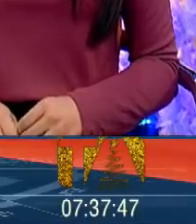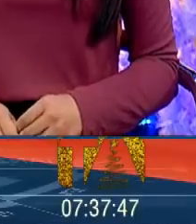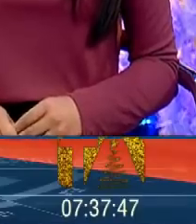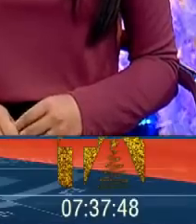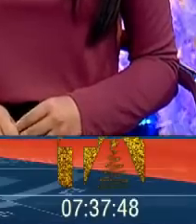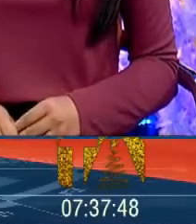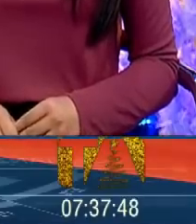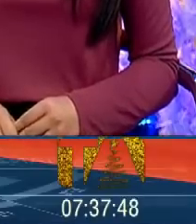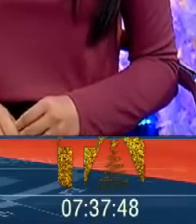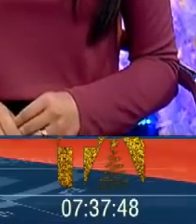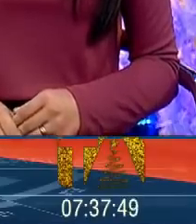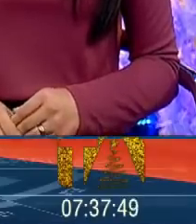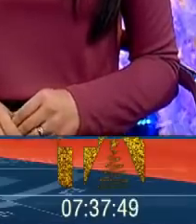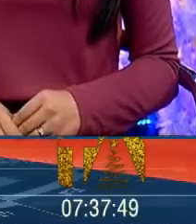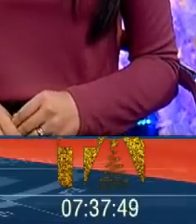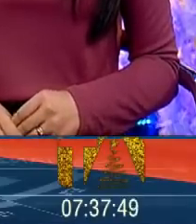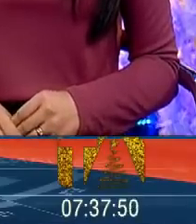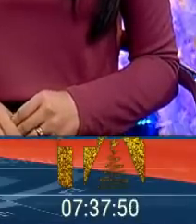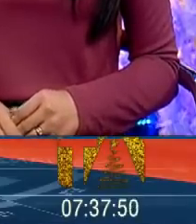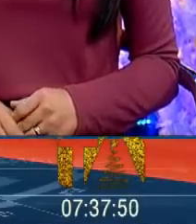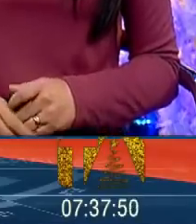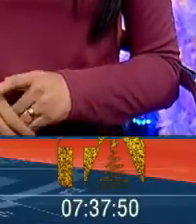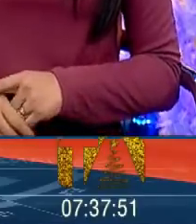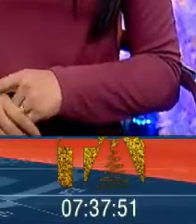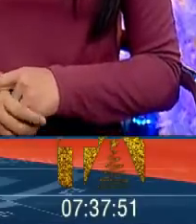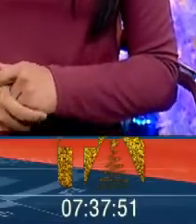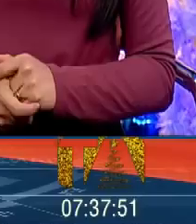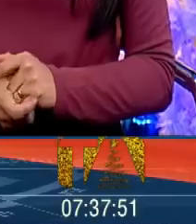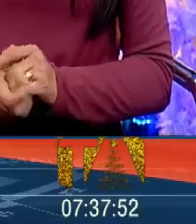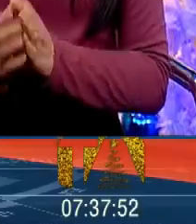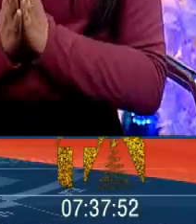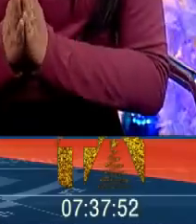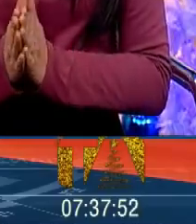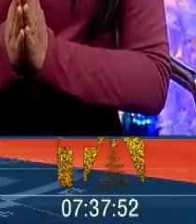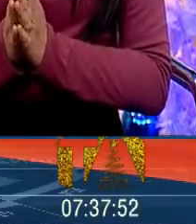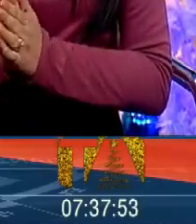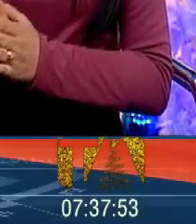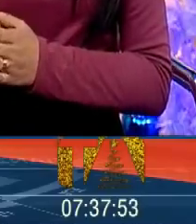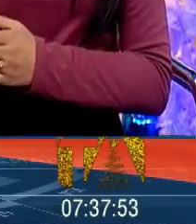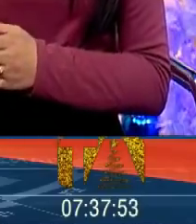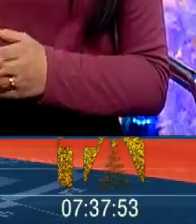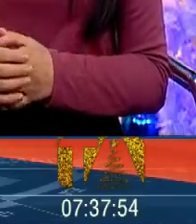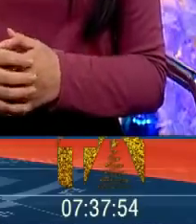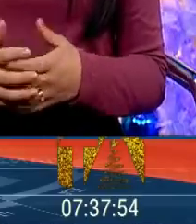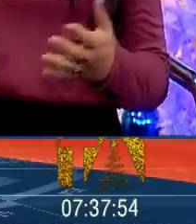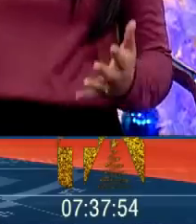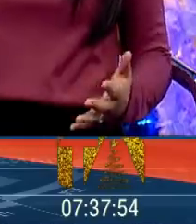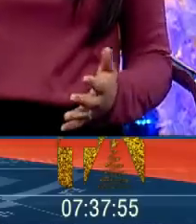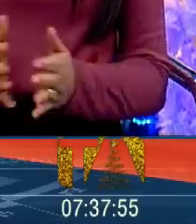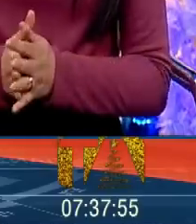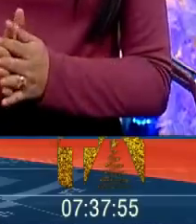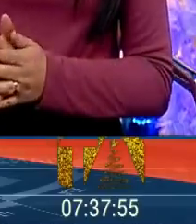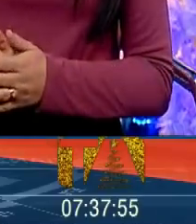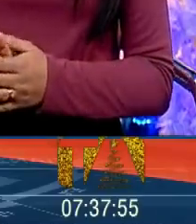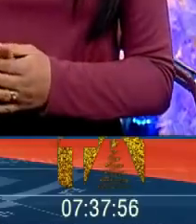eso es lo que debemos hacer todos los hinchas y todos los ciudadanos este día. Exacto, tener cuidado y respetar las medidas de bioseguridad.